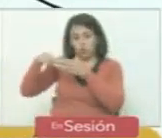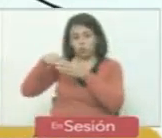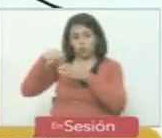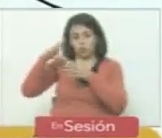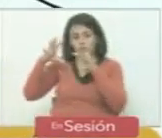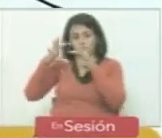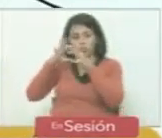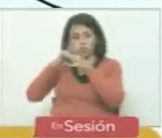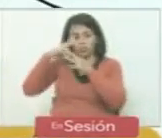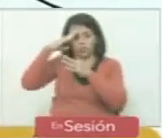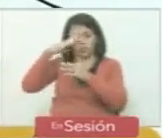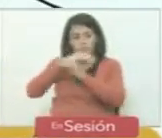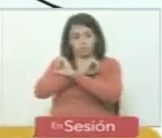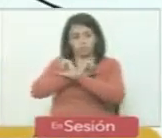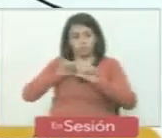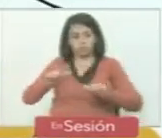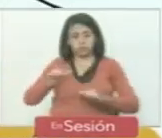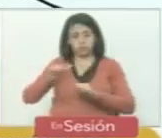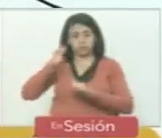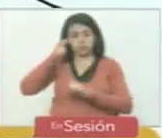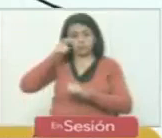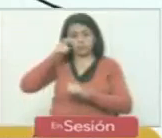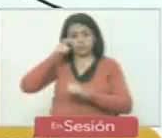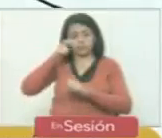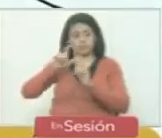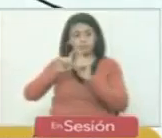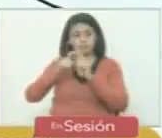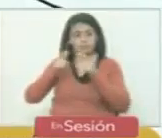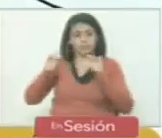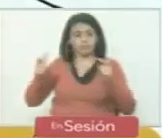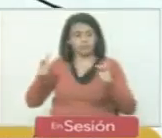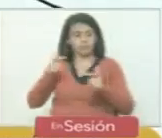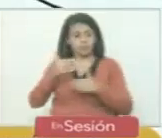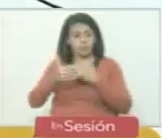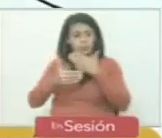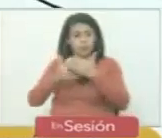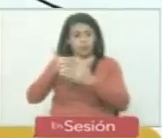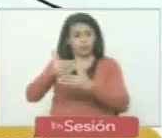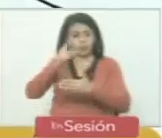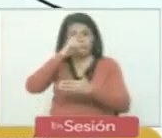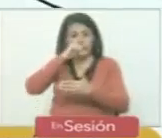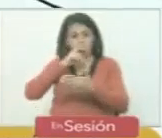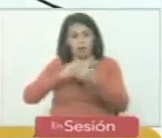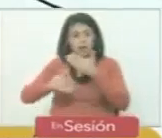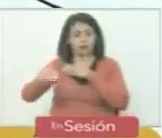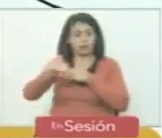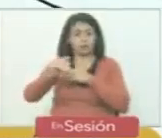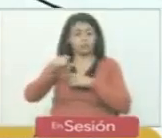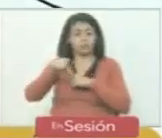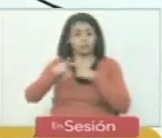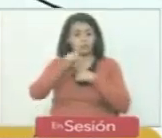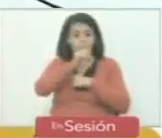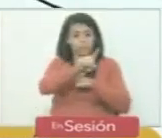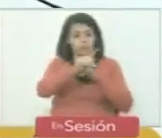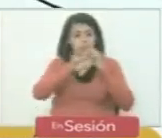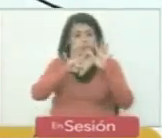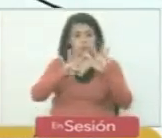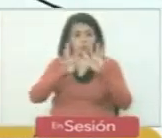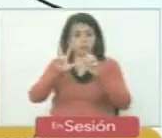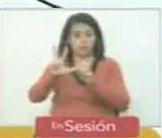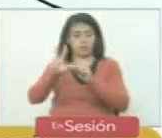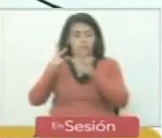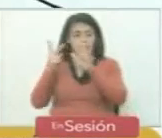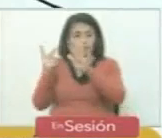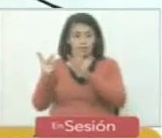unidad que crece a medida que pasan los años, ya a partir de